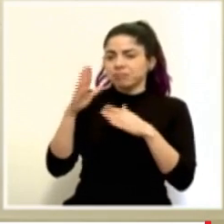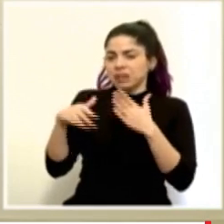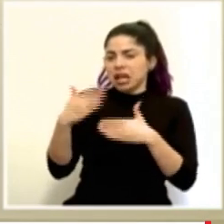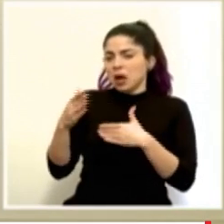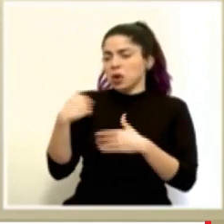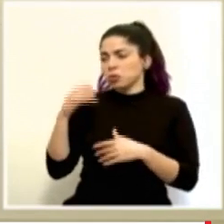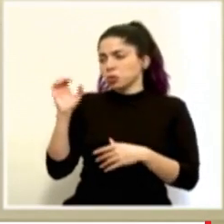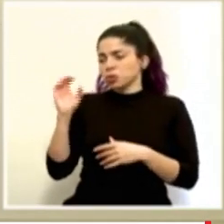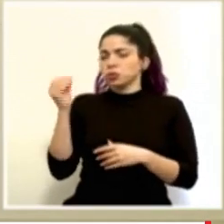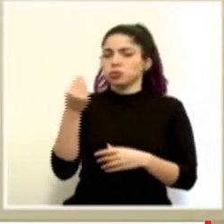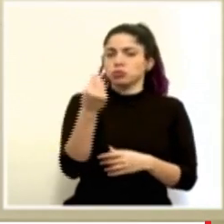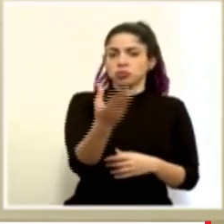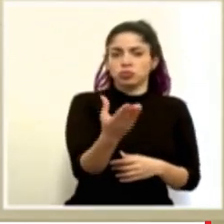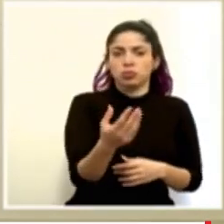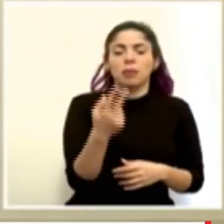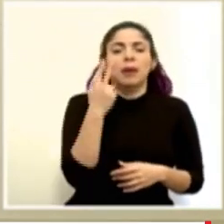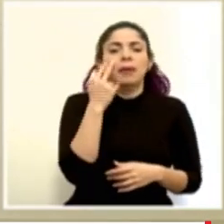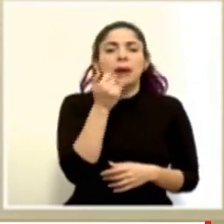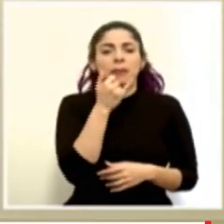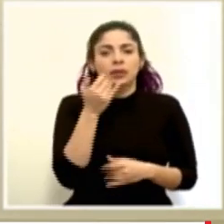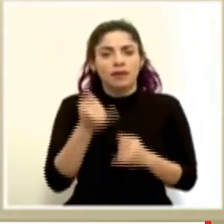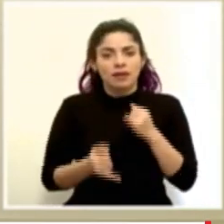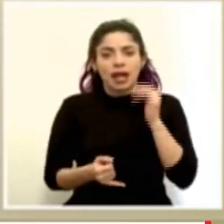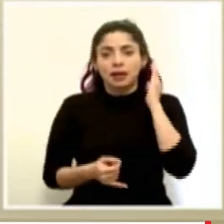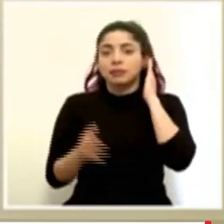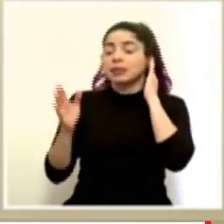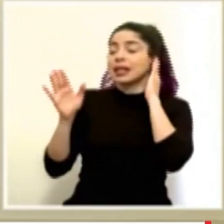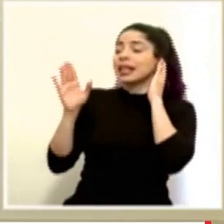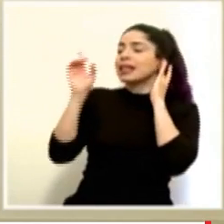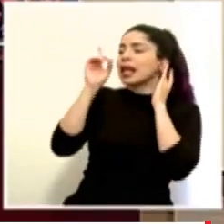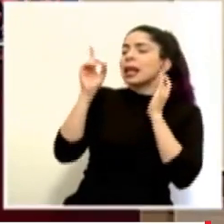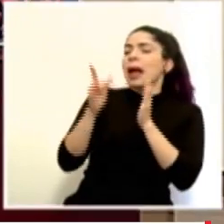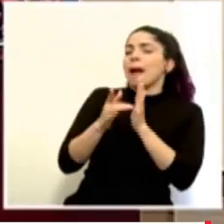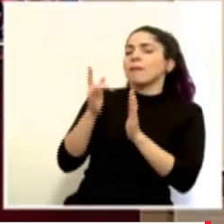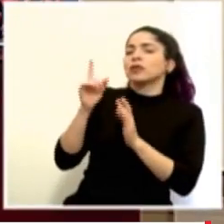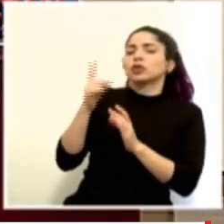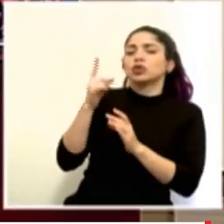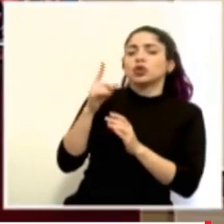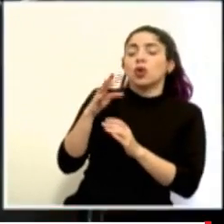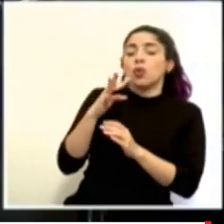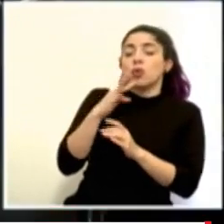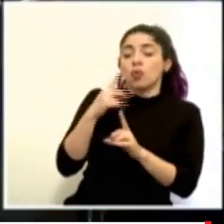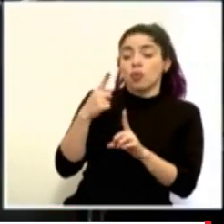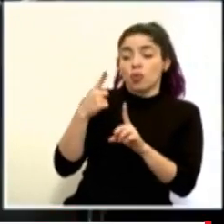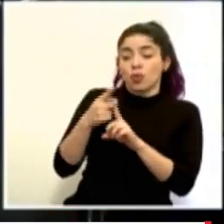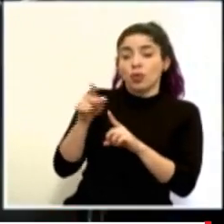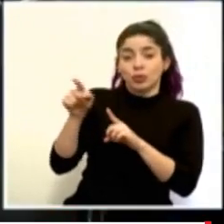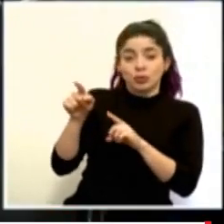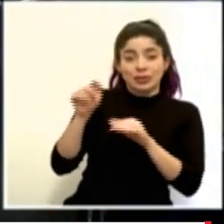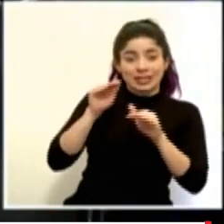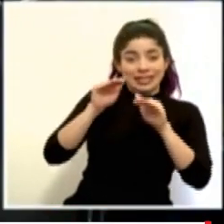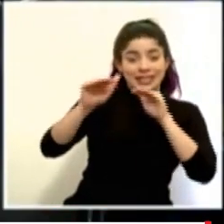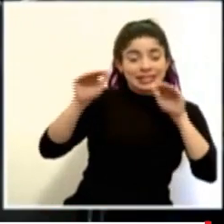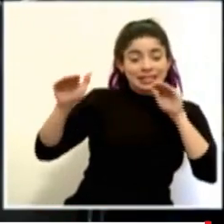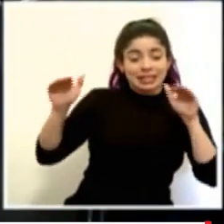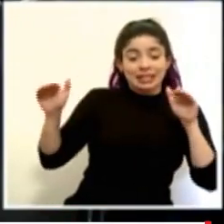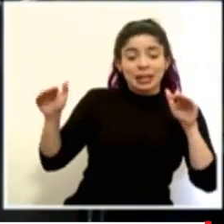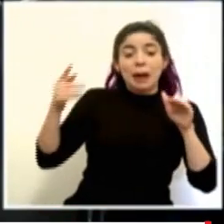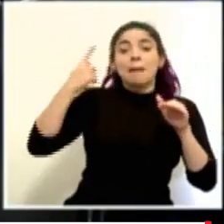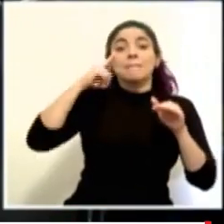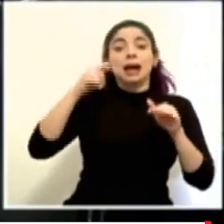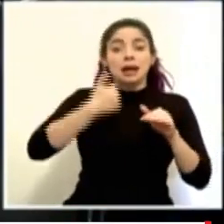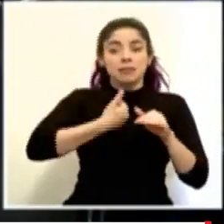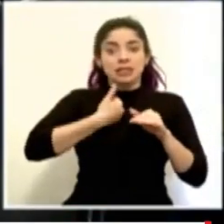ahora lo podemos, con mucho gusto se lo consigo, a ver qué ocurrió al final. Don Daniel, voy a aprovechar nada más brevemente, a propósito del llamado que usted hace a